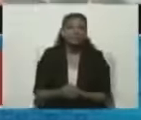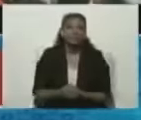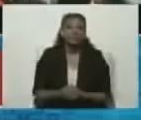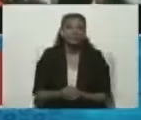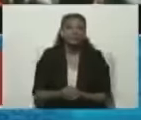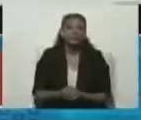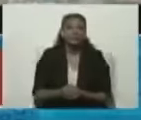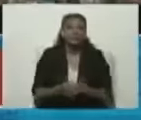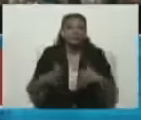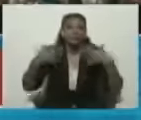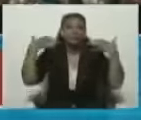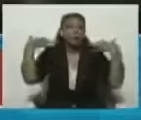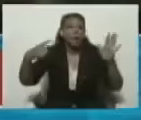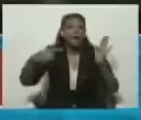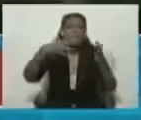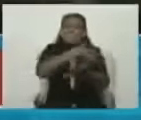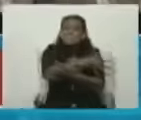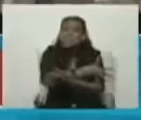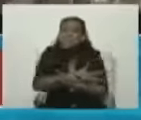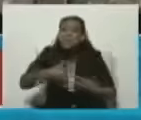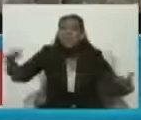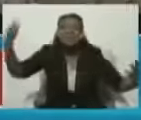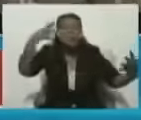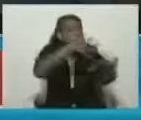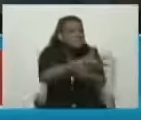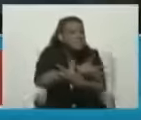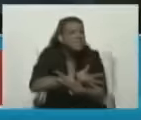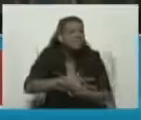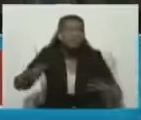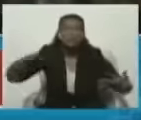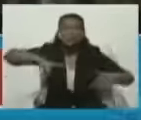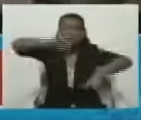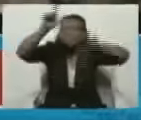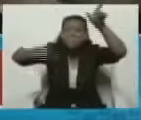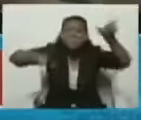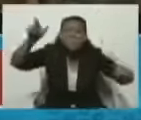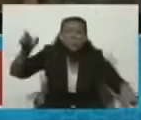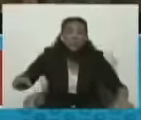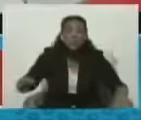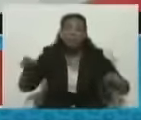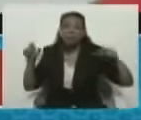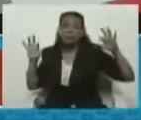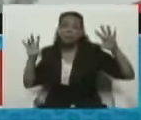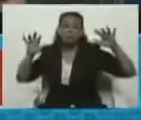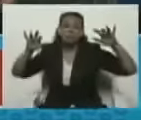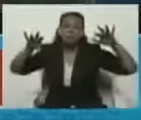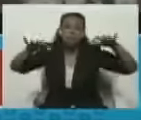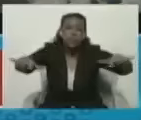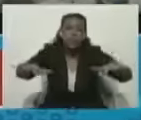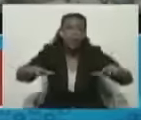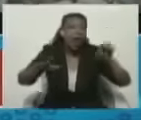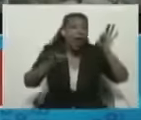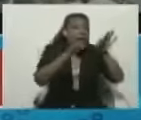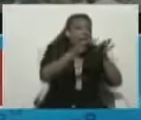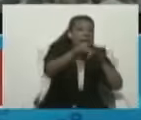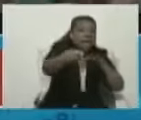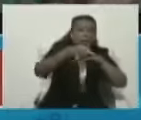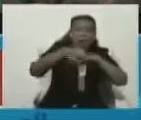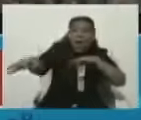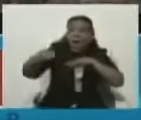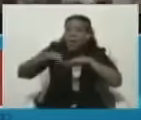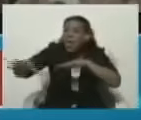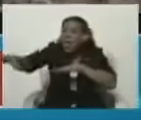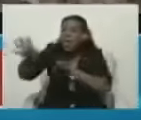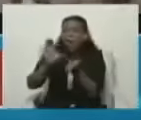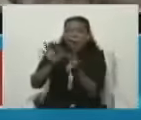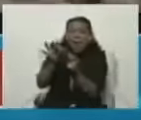Son miles de miles de miles de miles de personas en los más recónditos